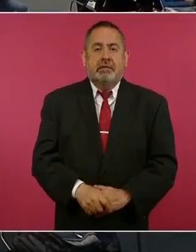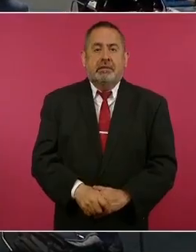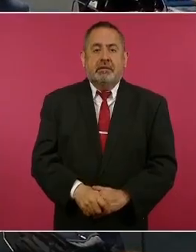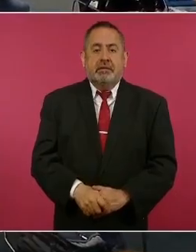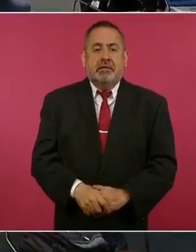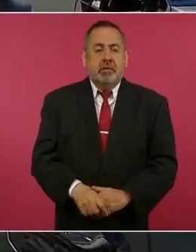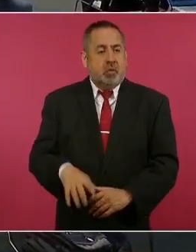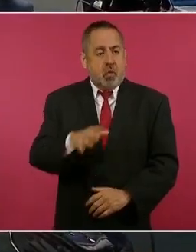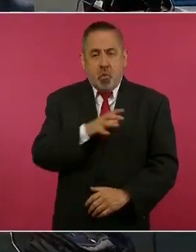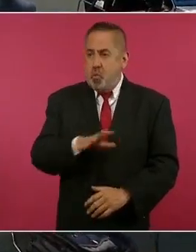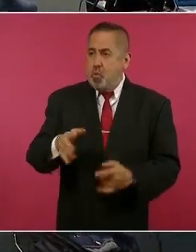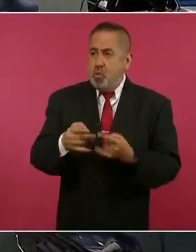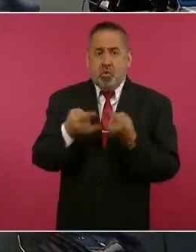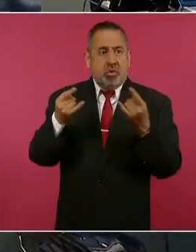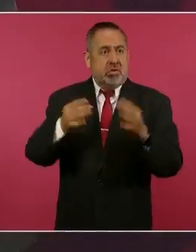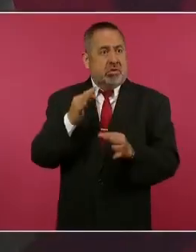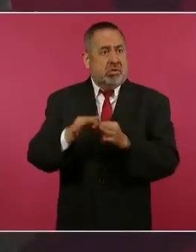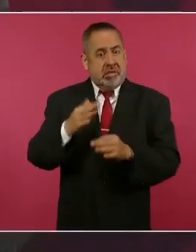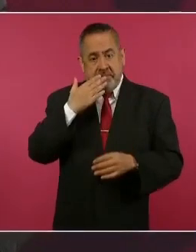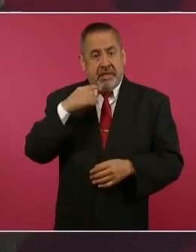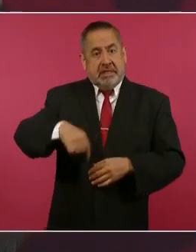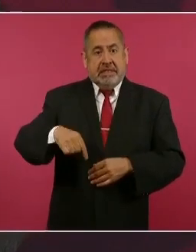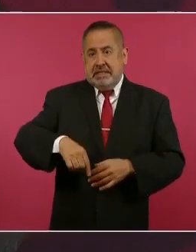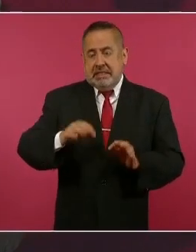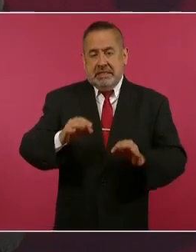un momento estelar